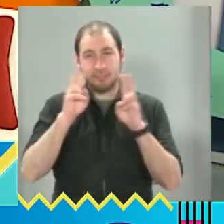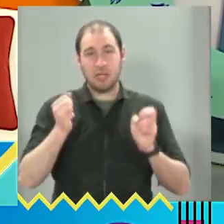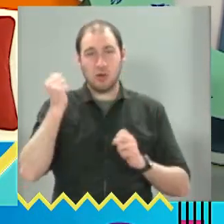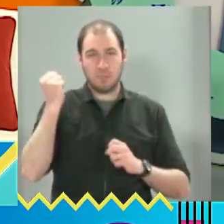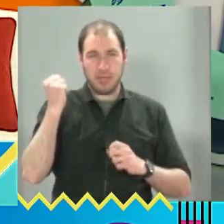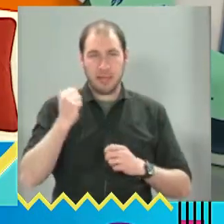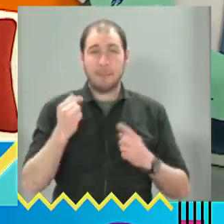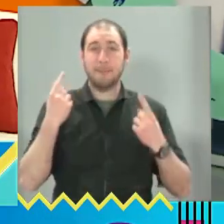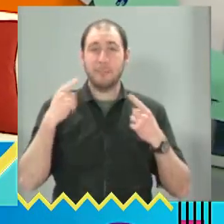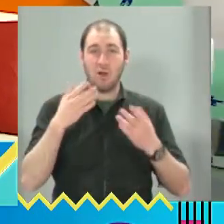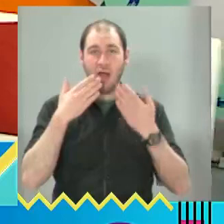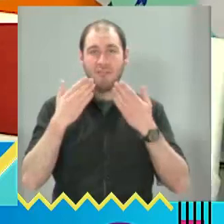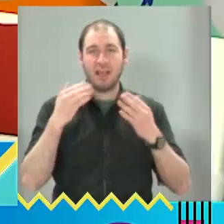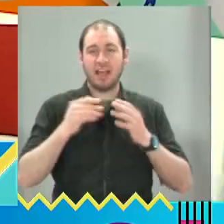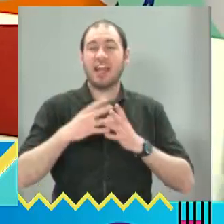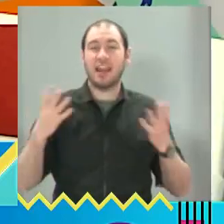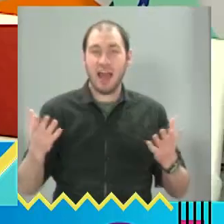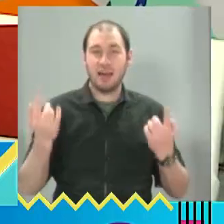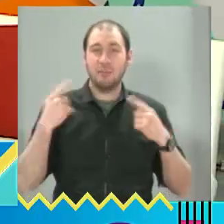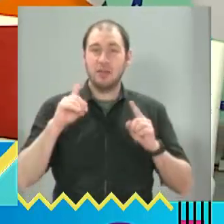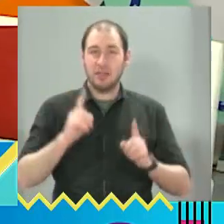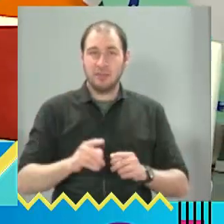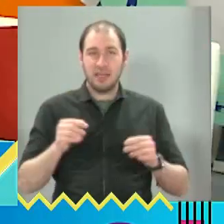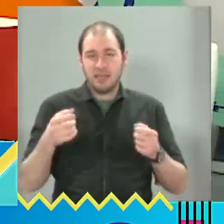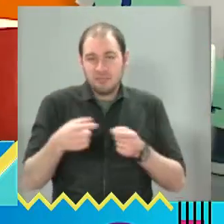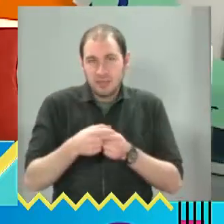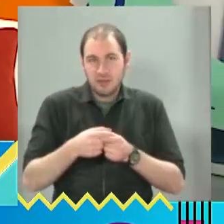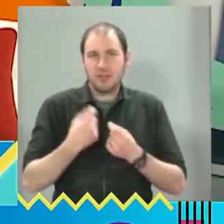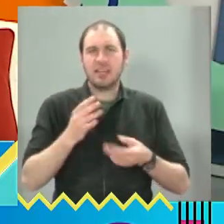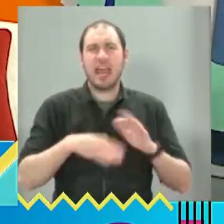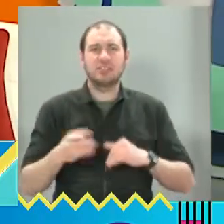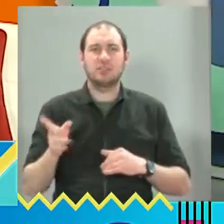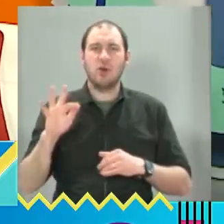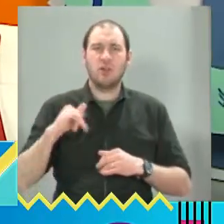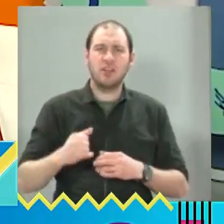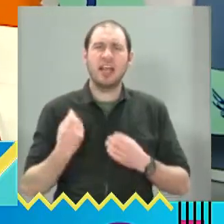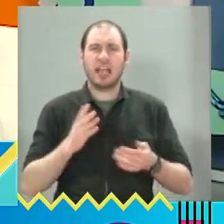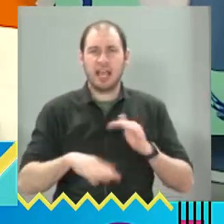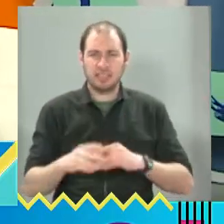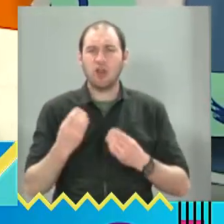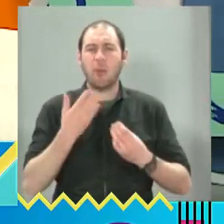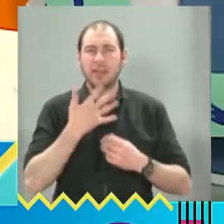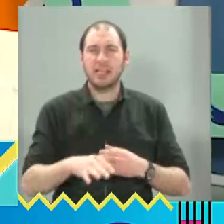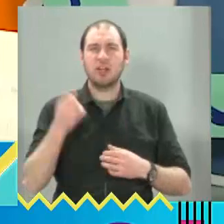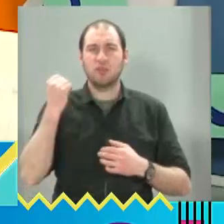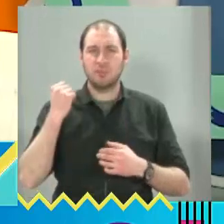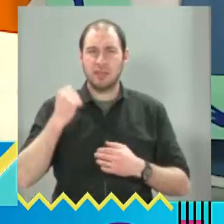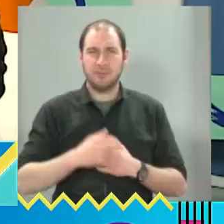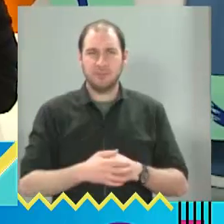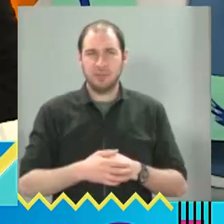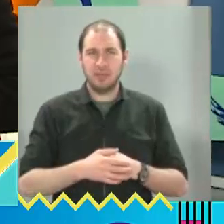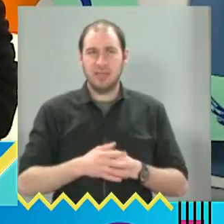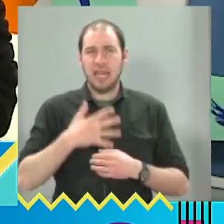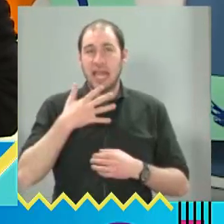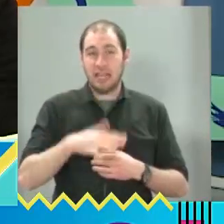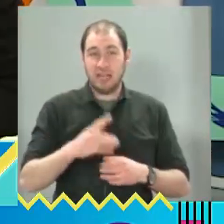economía. Ahora, lo hablamos a niveles macro, pero también lo podemos hablar a niveles micro, en lo que hacemos cotidianamente. ¿Cómo le entendemos a la economía?